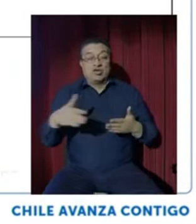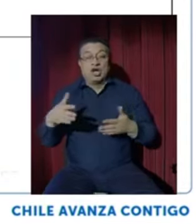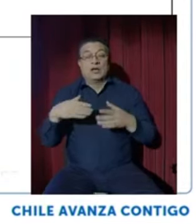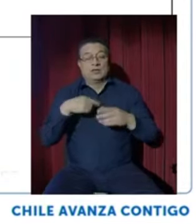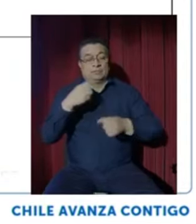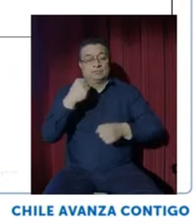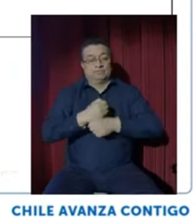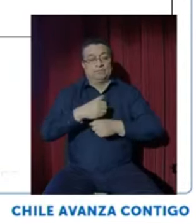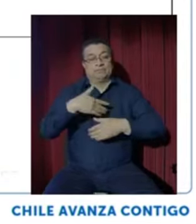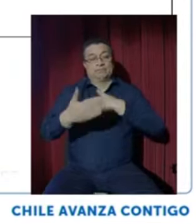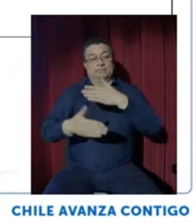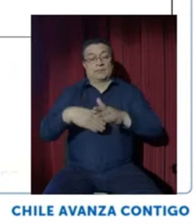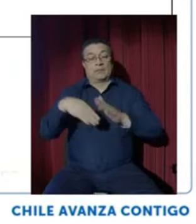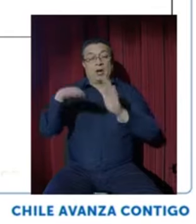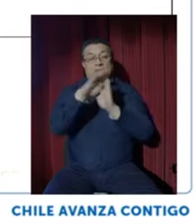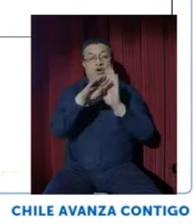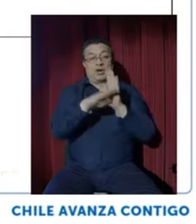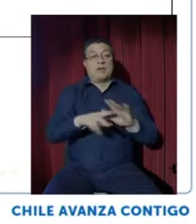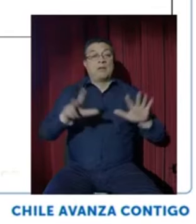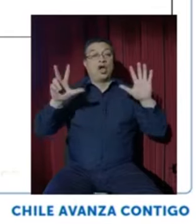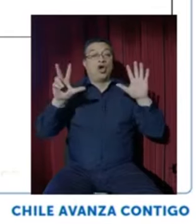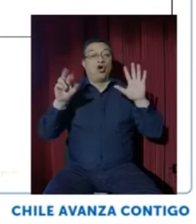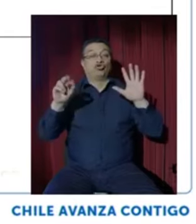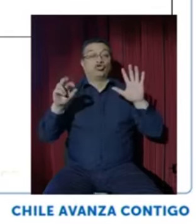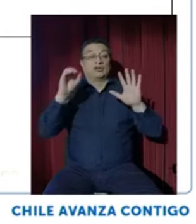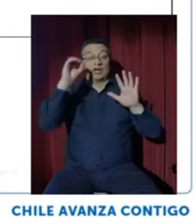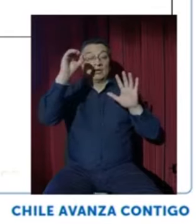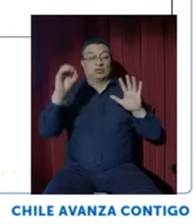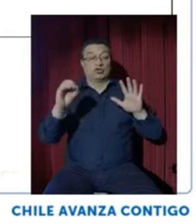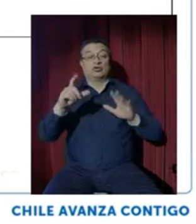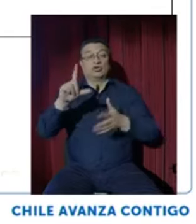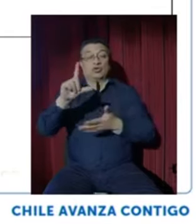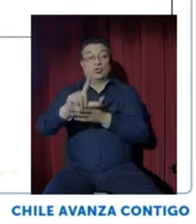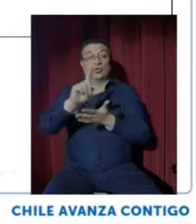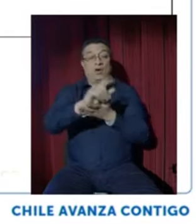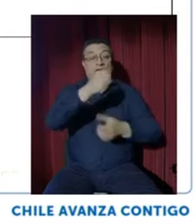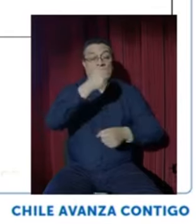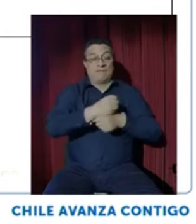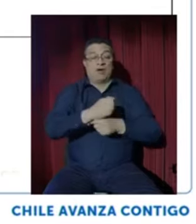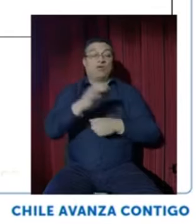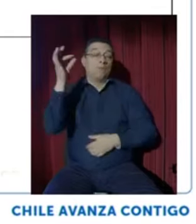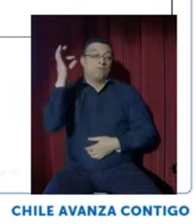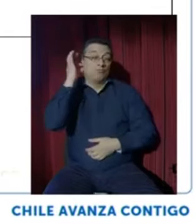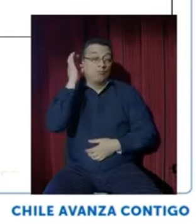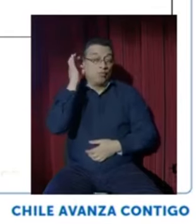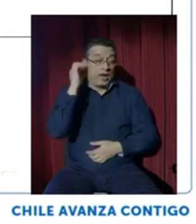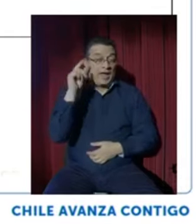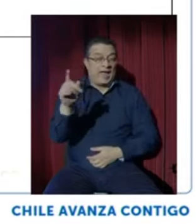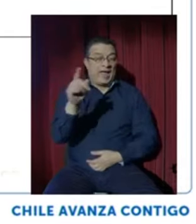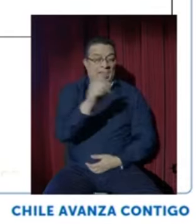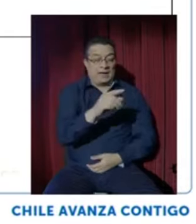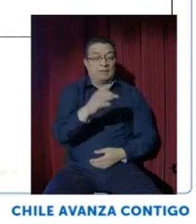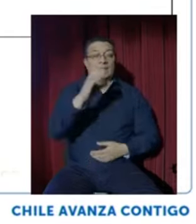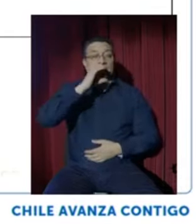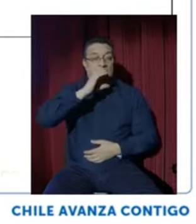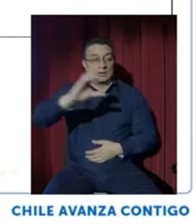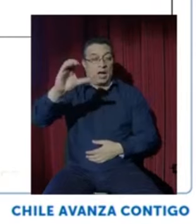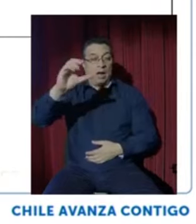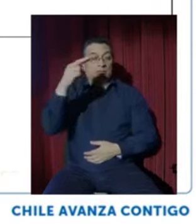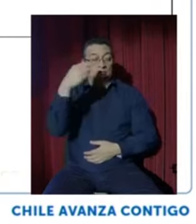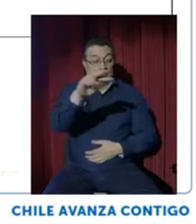ejecución de este programa 80% de los puestos de trabajo fueron mujeres mujeres de de las zonas Rurales